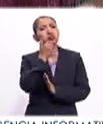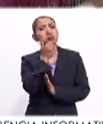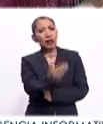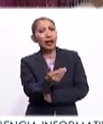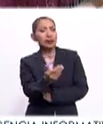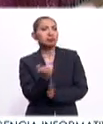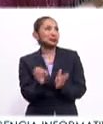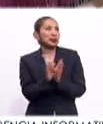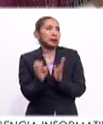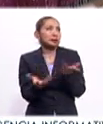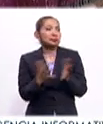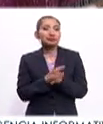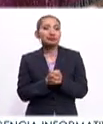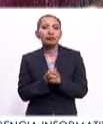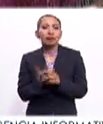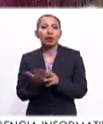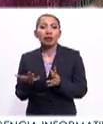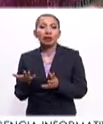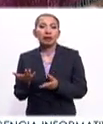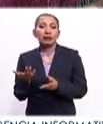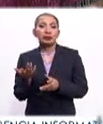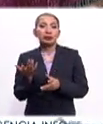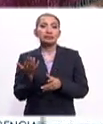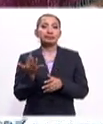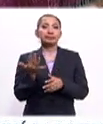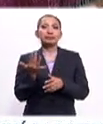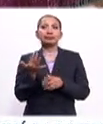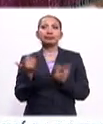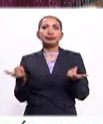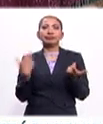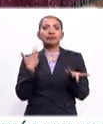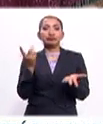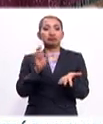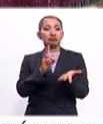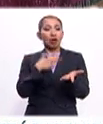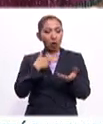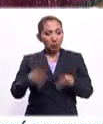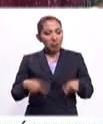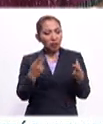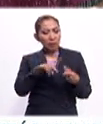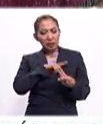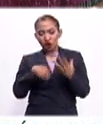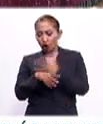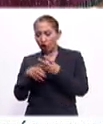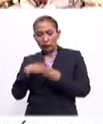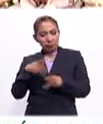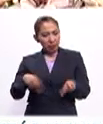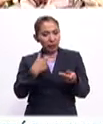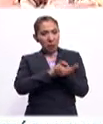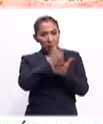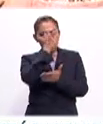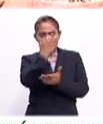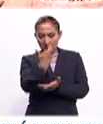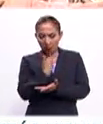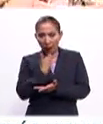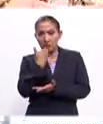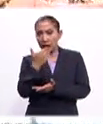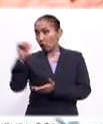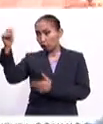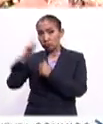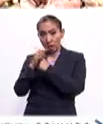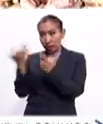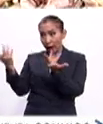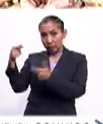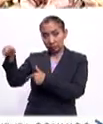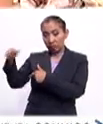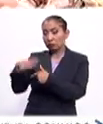¿no? Pensaría, por ejemplo, en precios adecuados para lo que producen, ¿no? Que otros países lo hacen, ¿no?